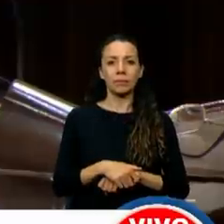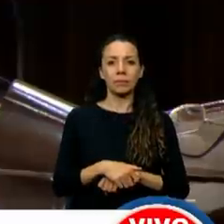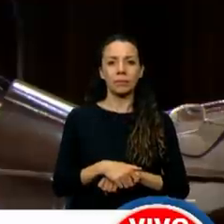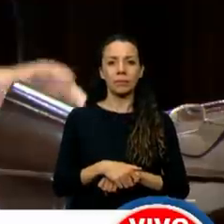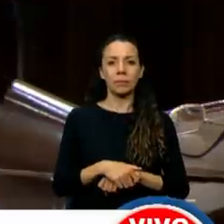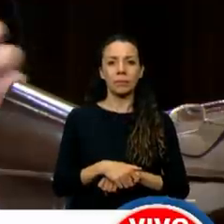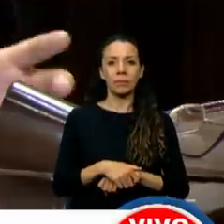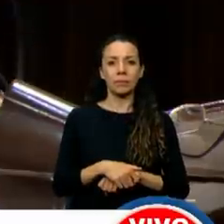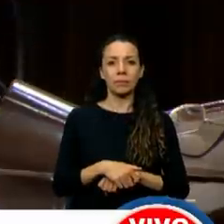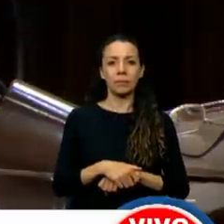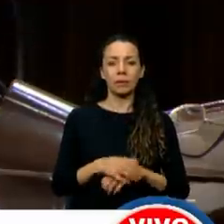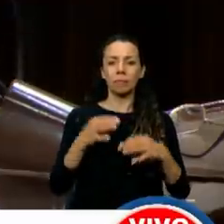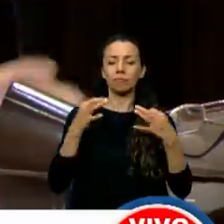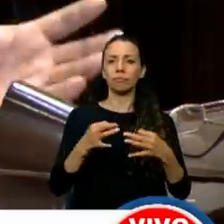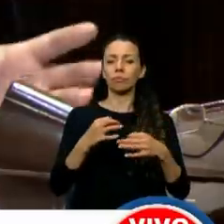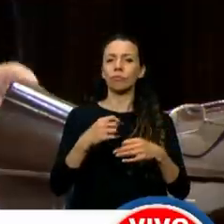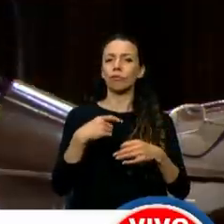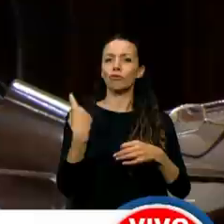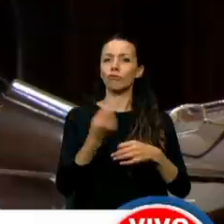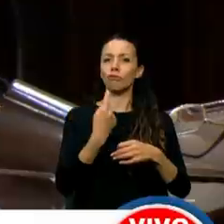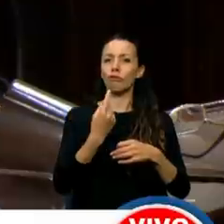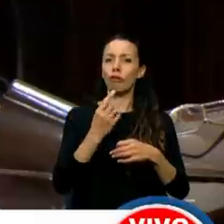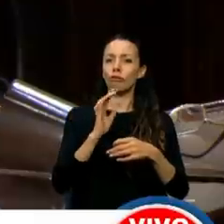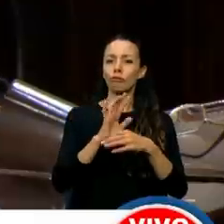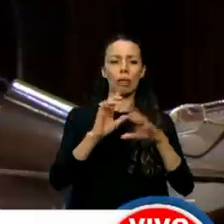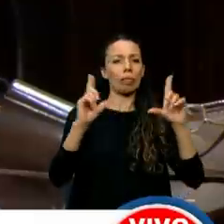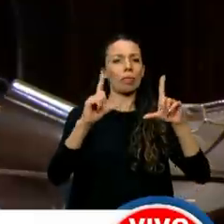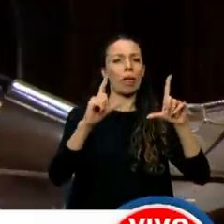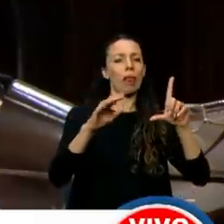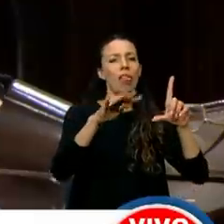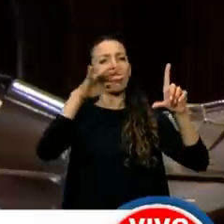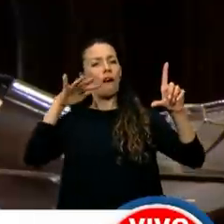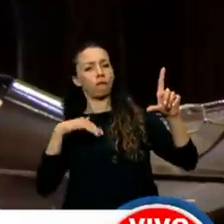cómo se observan del otro lado de las imágenes de un televisor